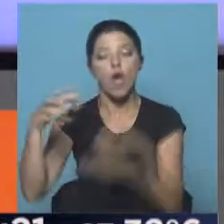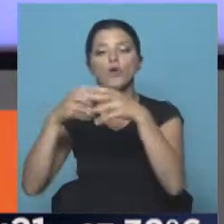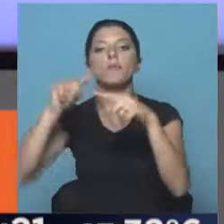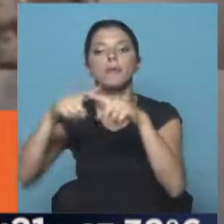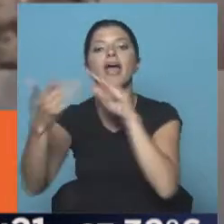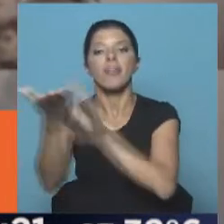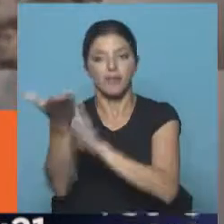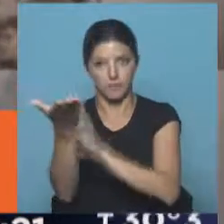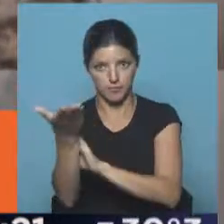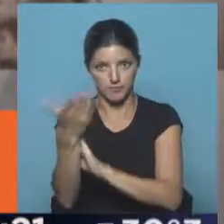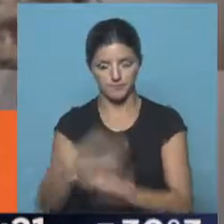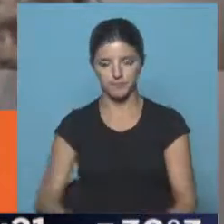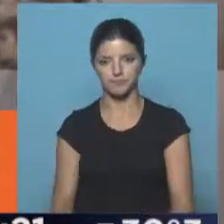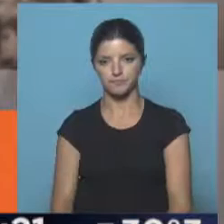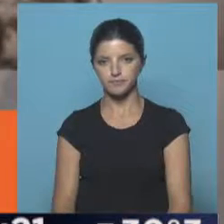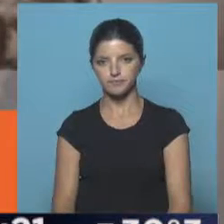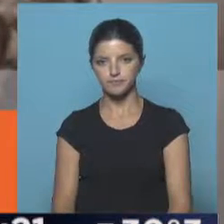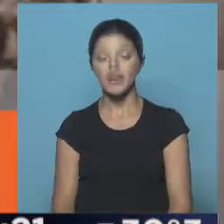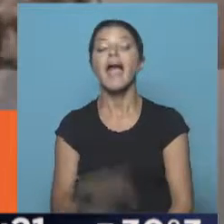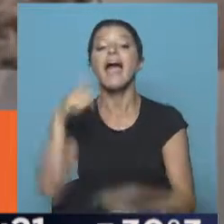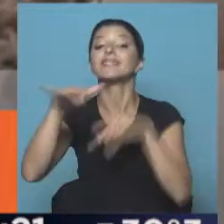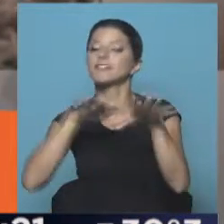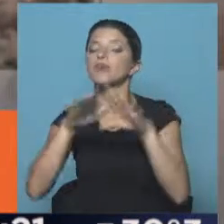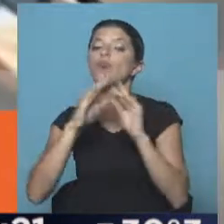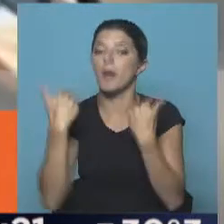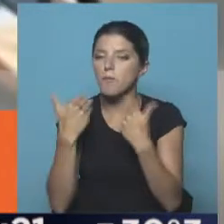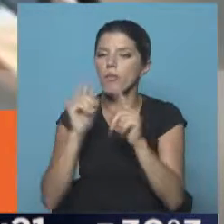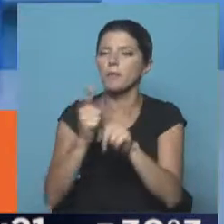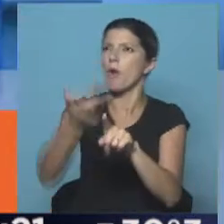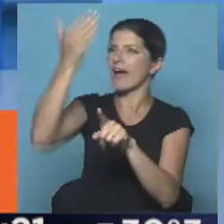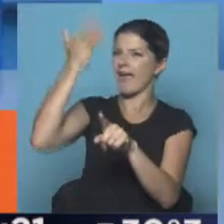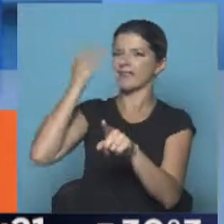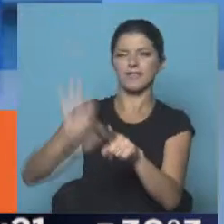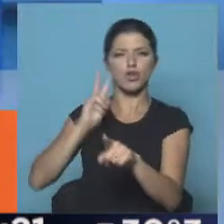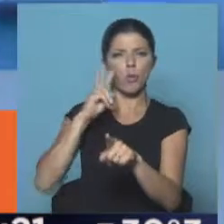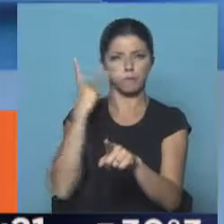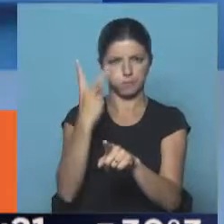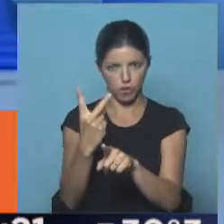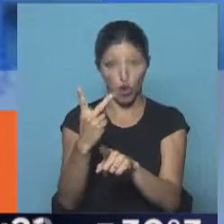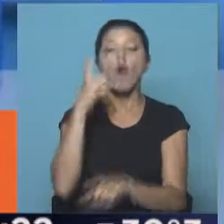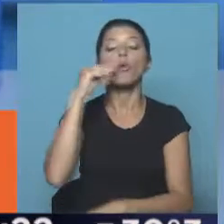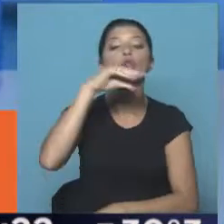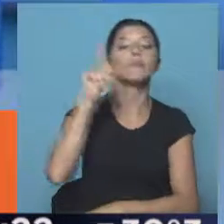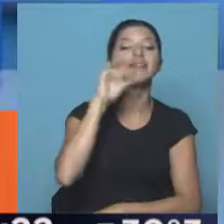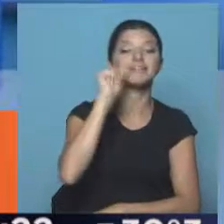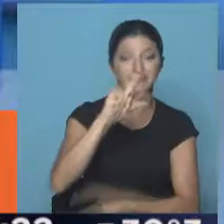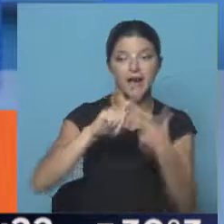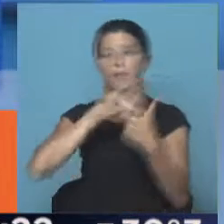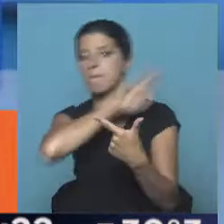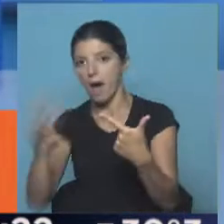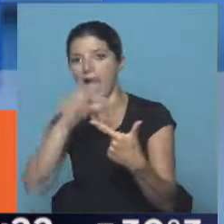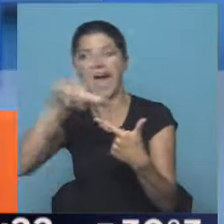Le Pen. Un escenario que podría repetir lo ocurrido en 2002, cuando Jacques Chirac derrotó a Jean-Marie Le